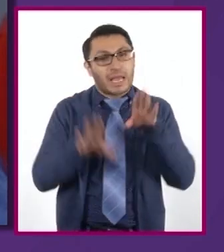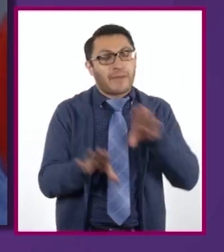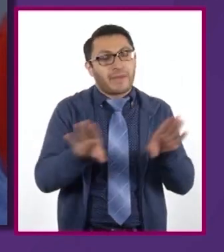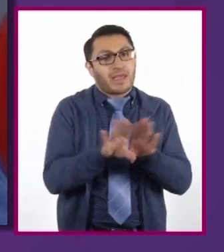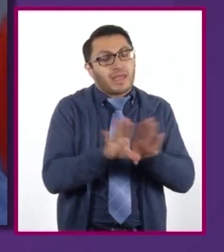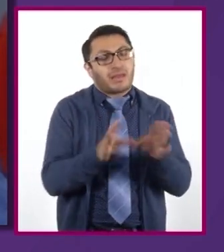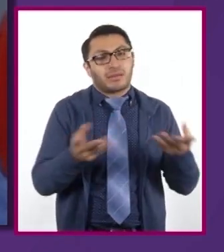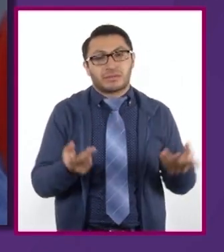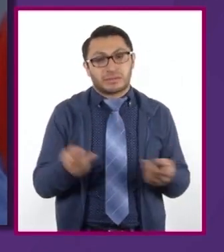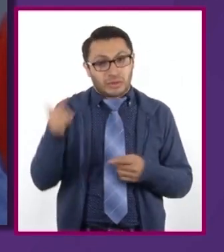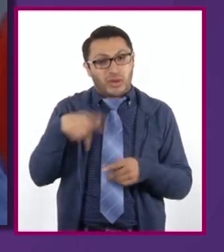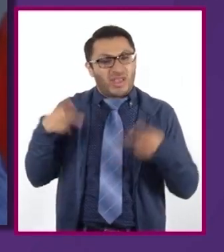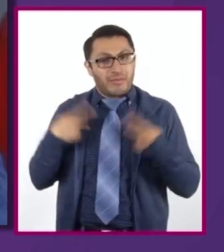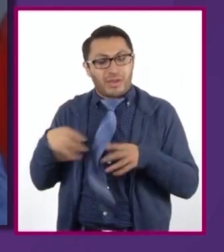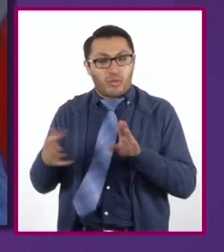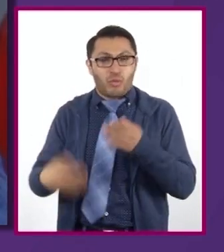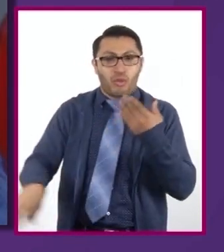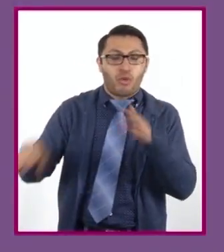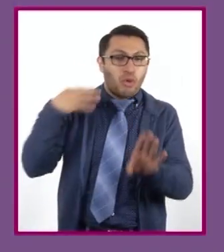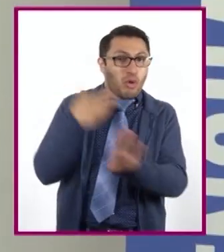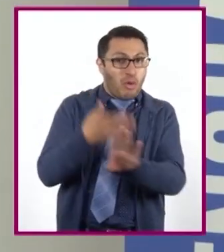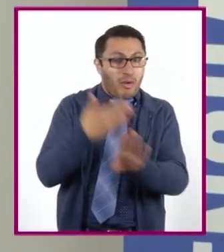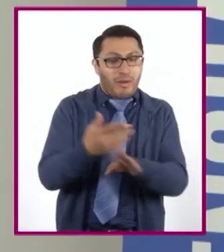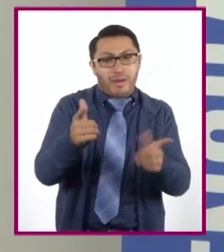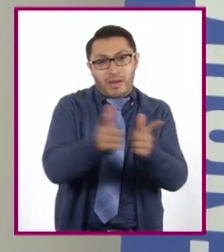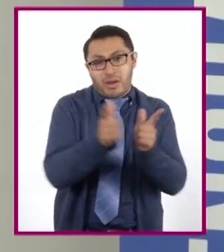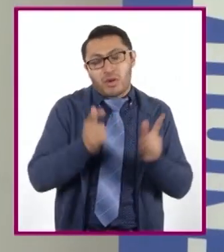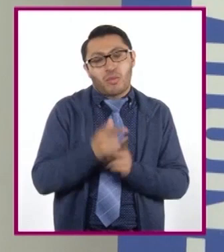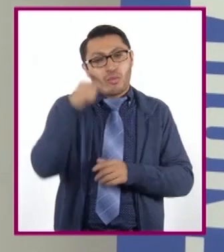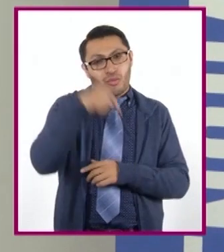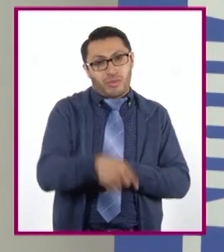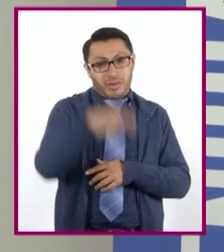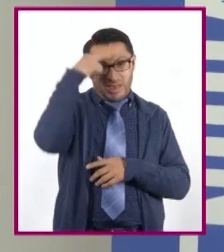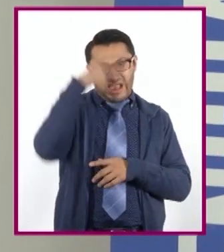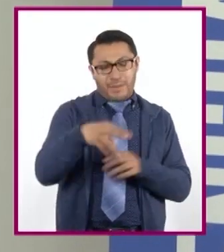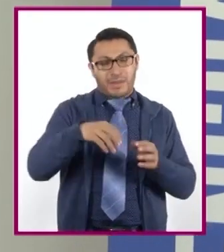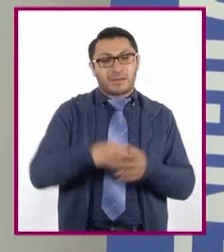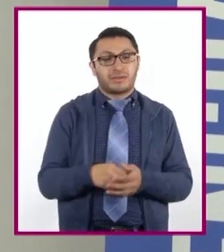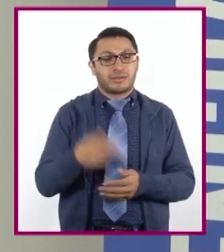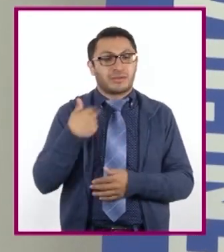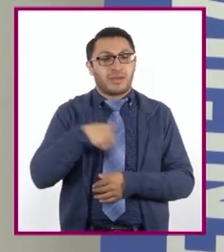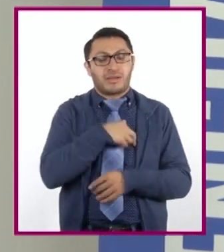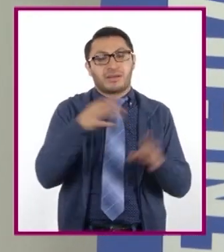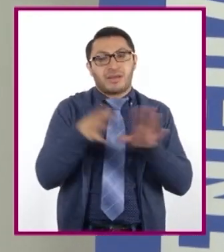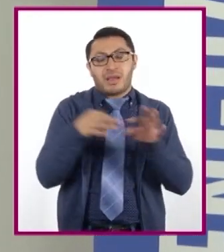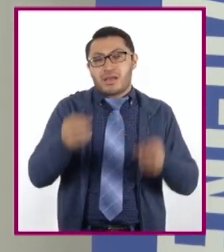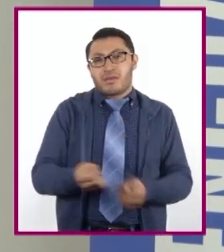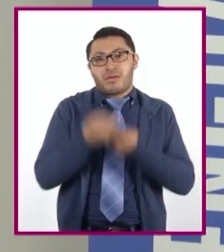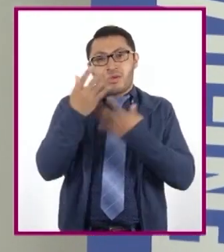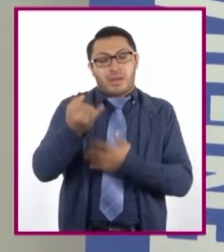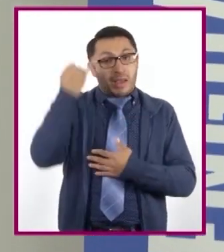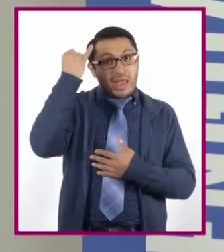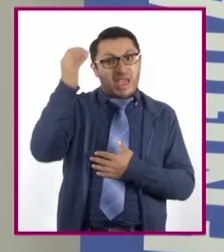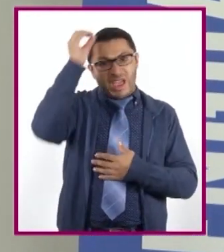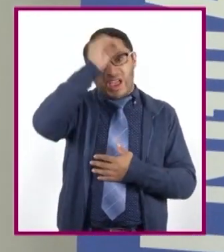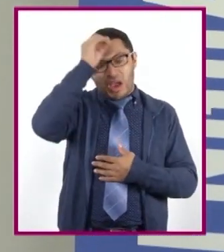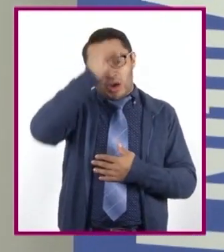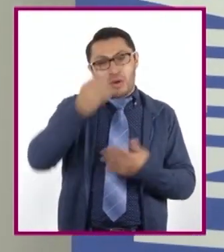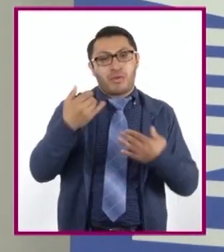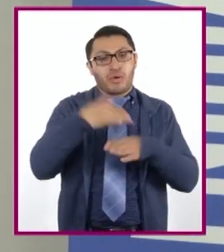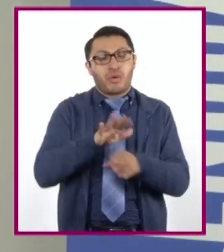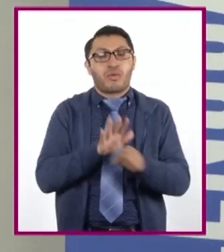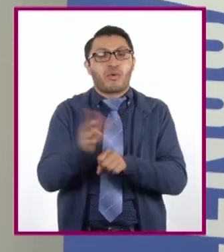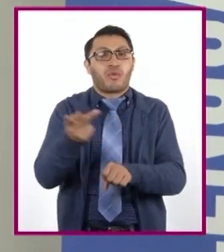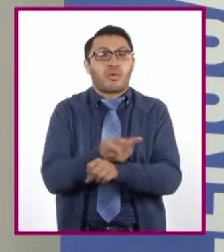veces ellos agreden a los grupos locales. Expresar nuestros puntos de vista, ideas y opiniones sobre